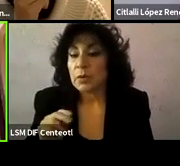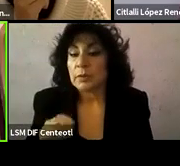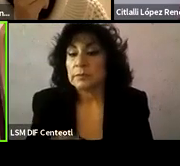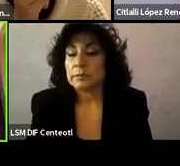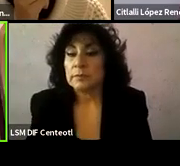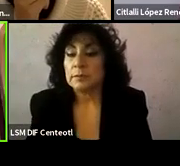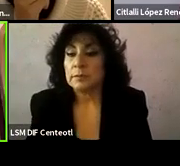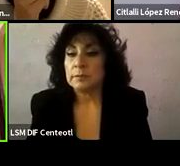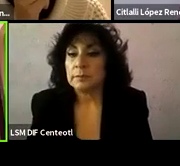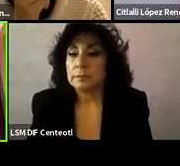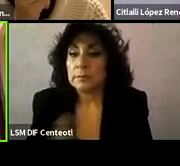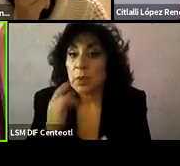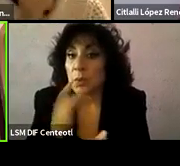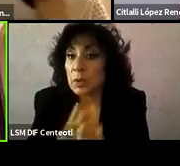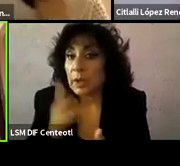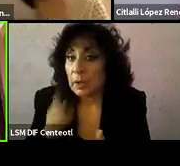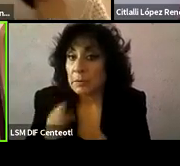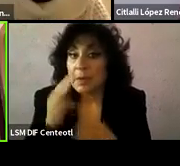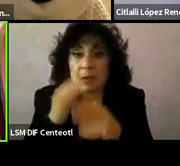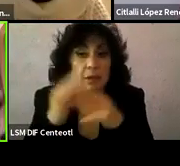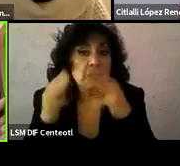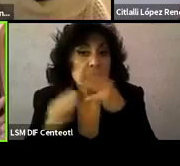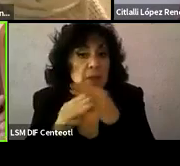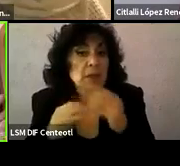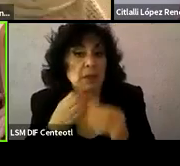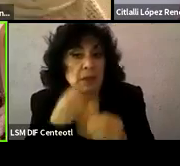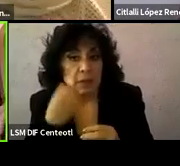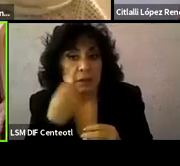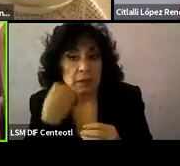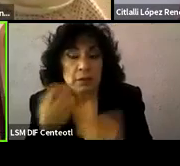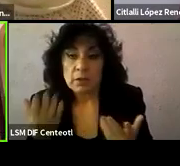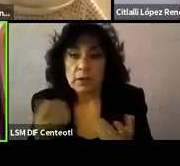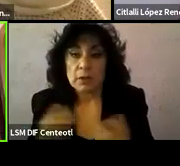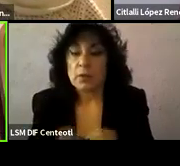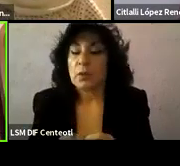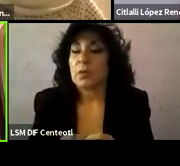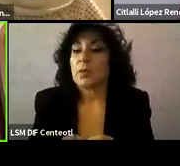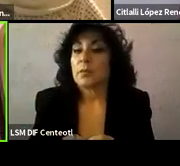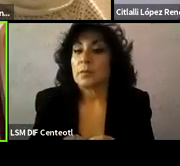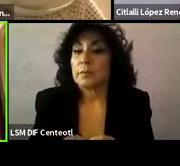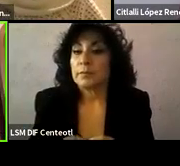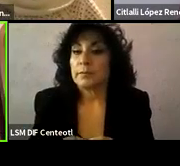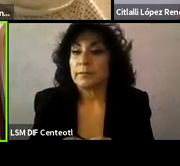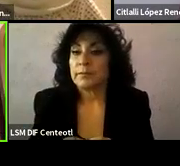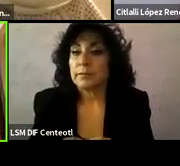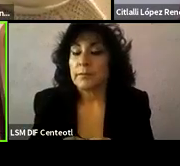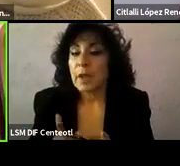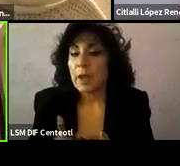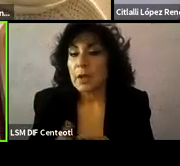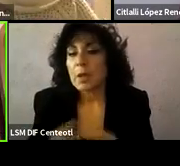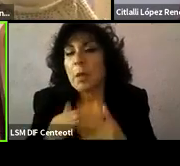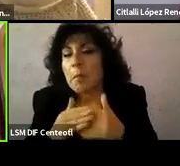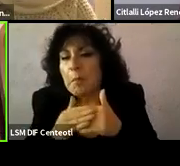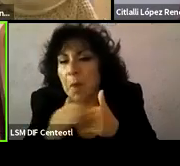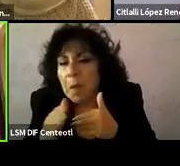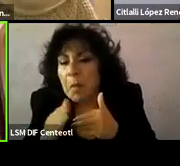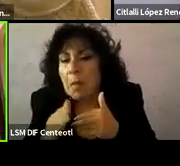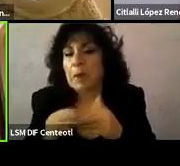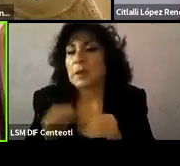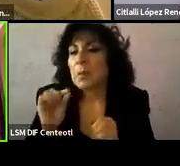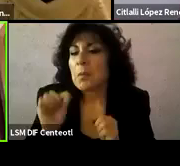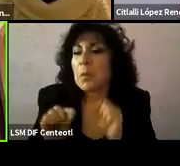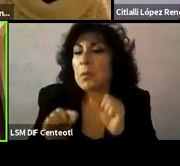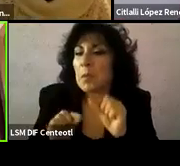sea exclusivamente la asignatura, ya lo dije, ¿no? Nosotros trabajamos con toda la comunidad, pero algo es algo, ¿no? Y que ella tenga una visión distinta,